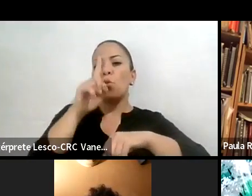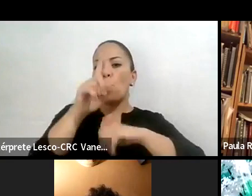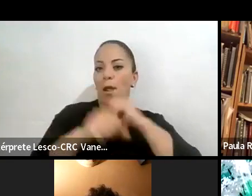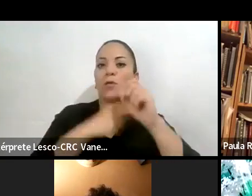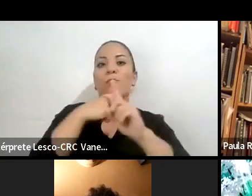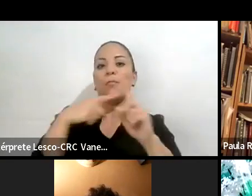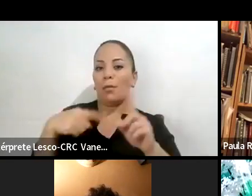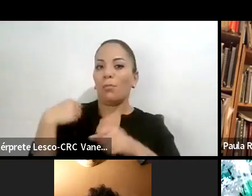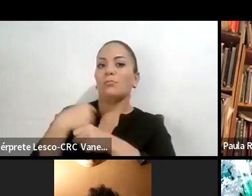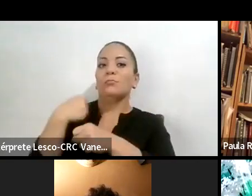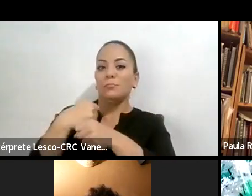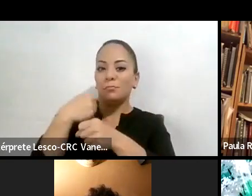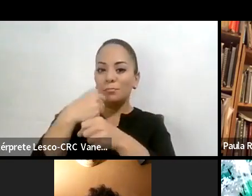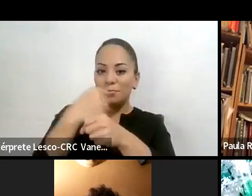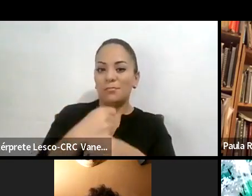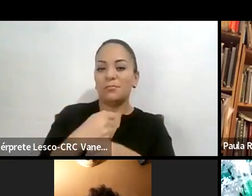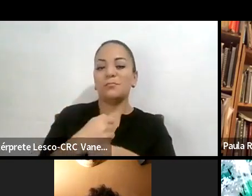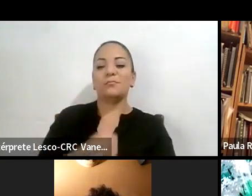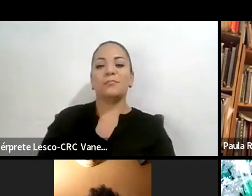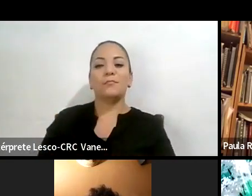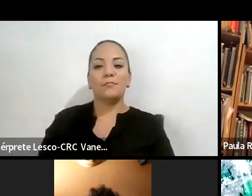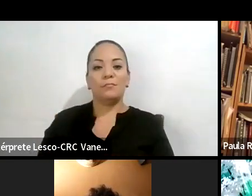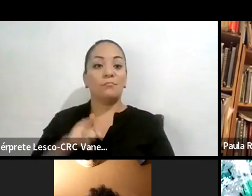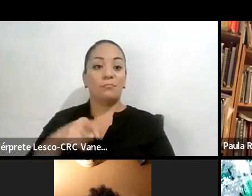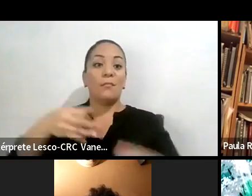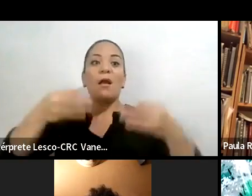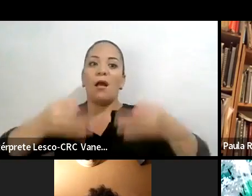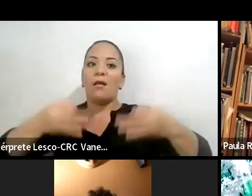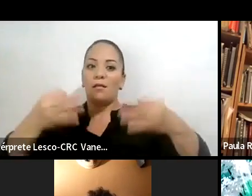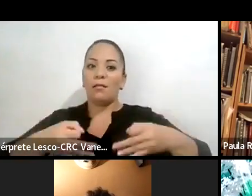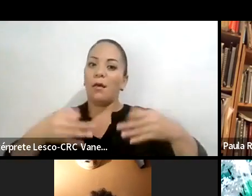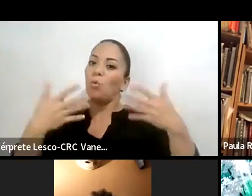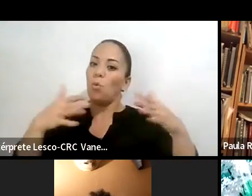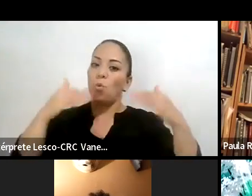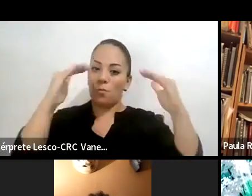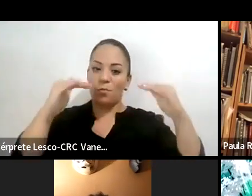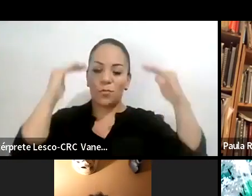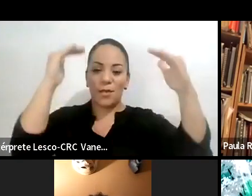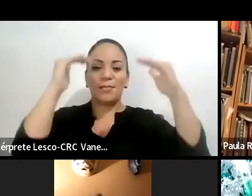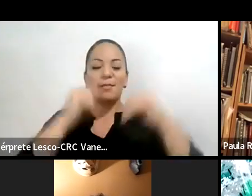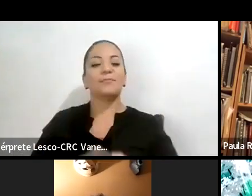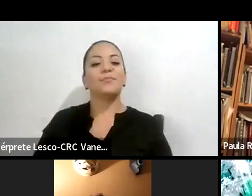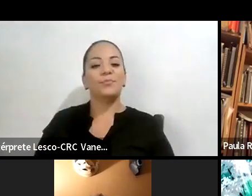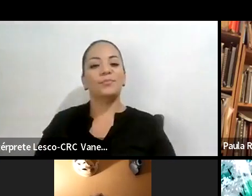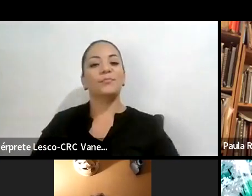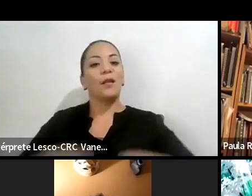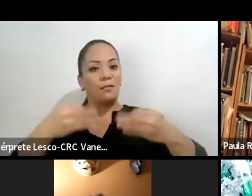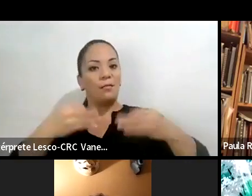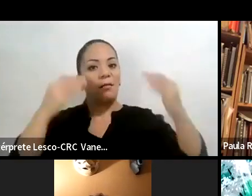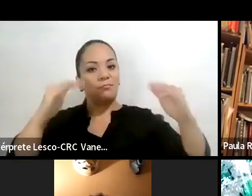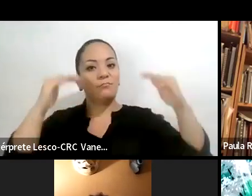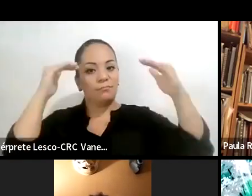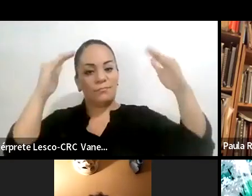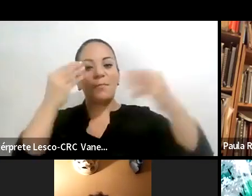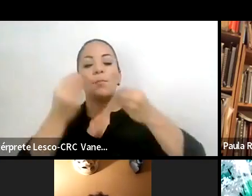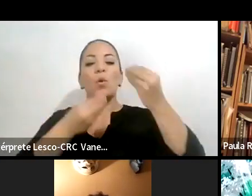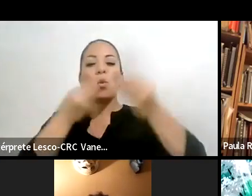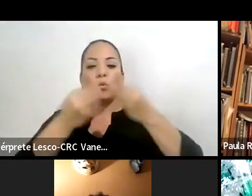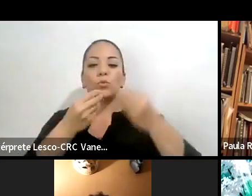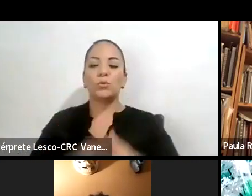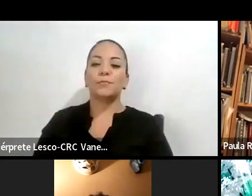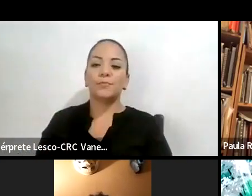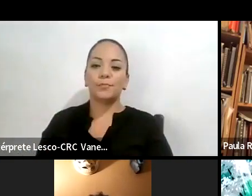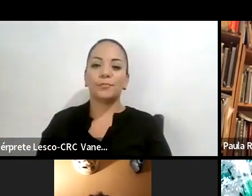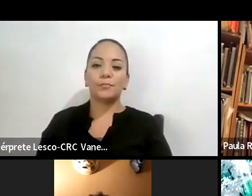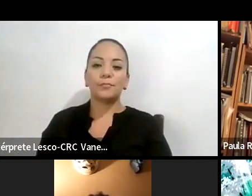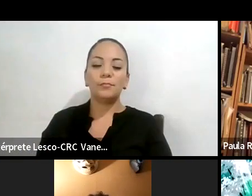medio. Y tiene una calidad muy alta, es una calidad muy alta de esos productos. Y